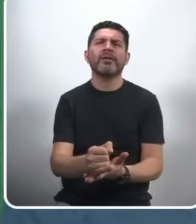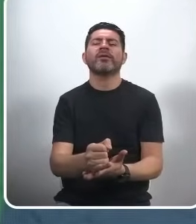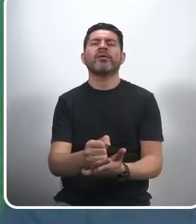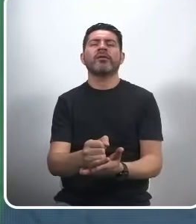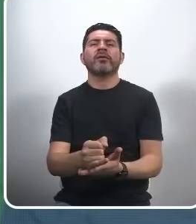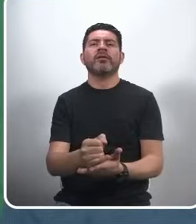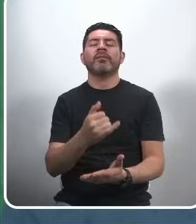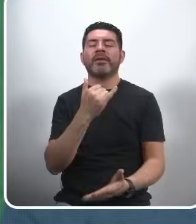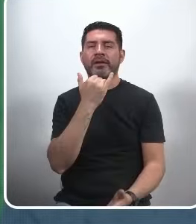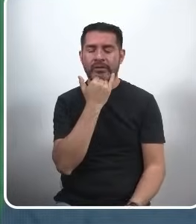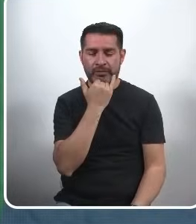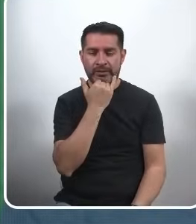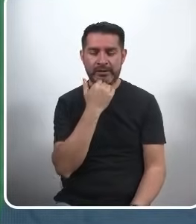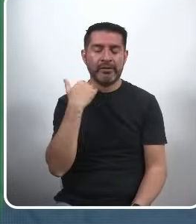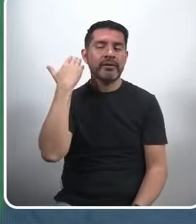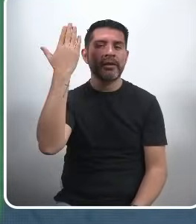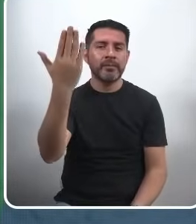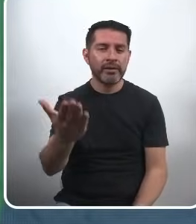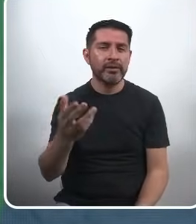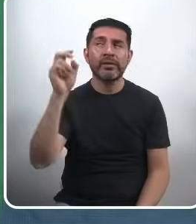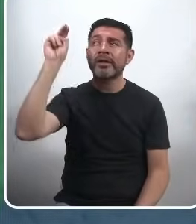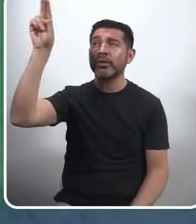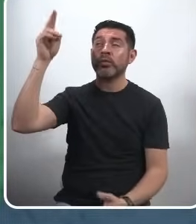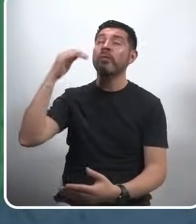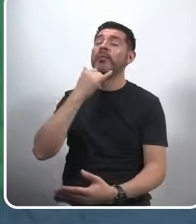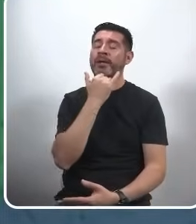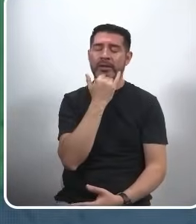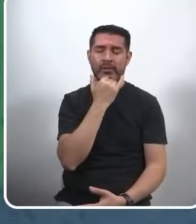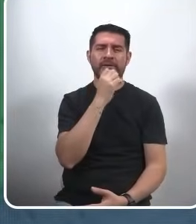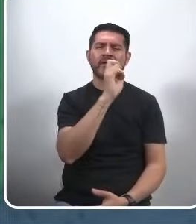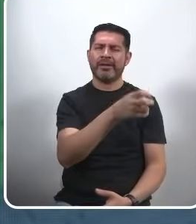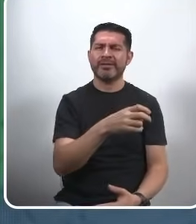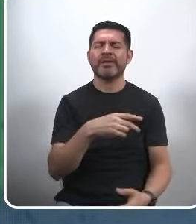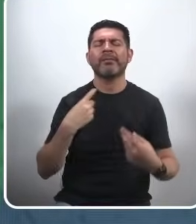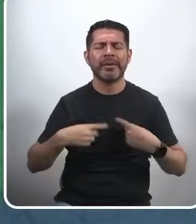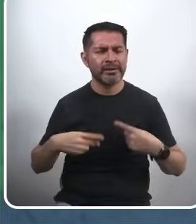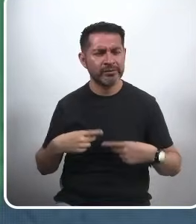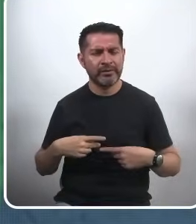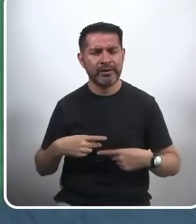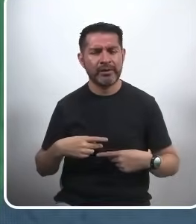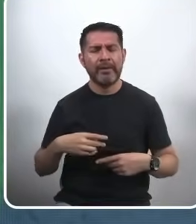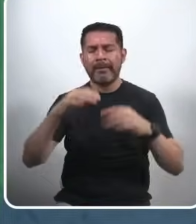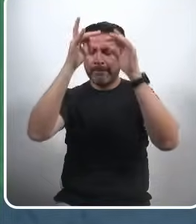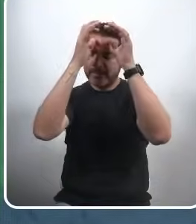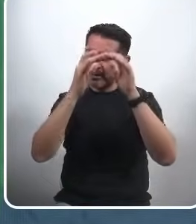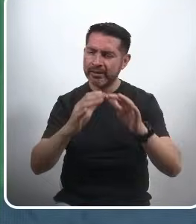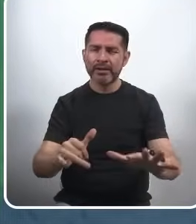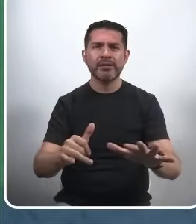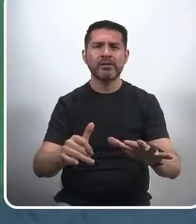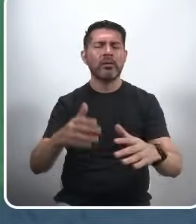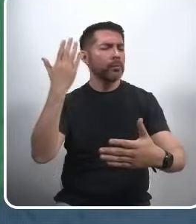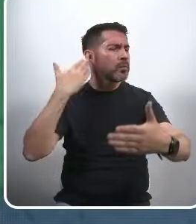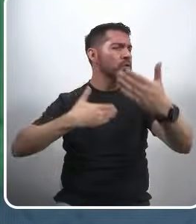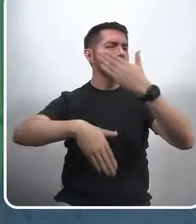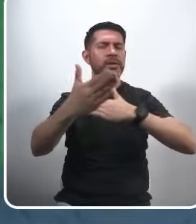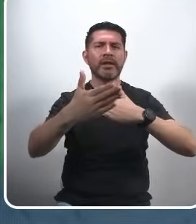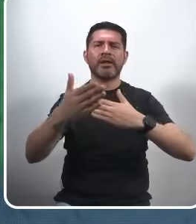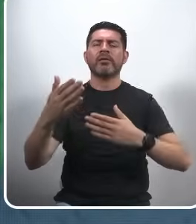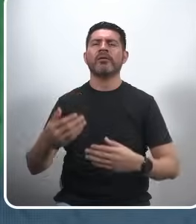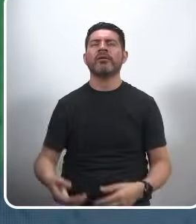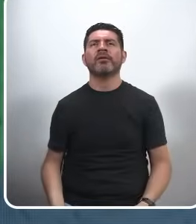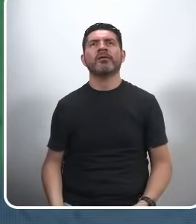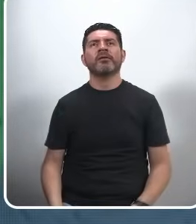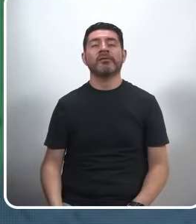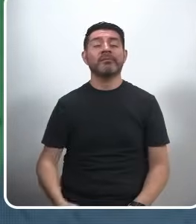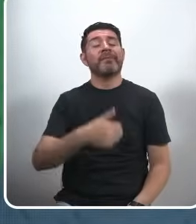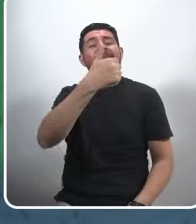tú lo perdones. Bendícelo, Señor. Más de lo que me bendices a mí. Prospéralo, dale avivamiento. Uno,